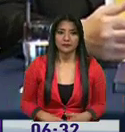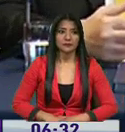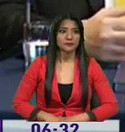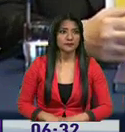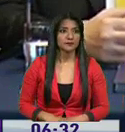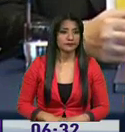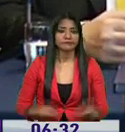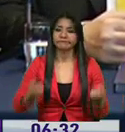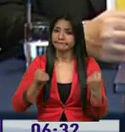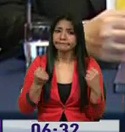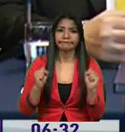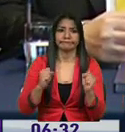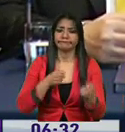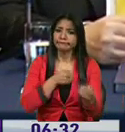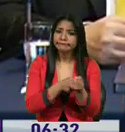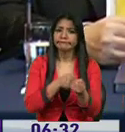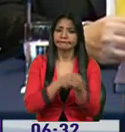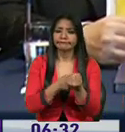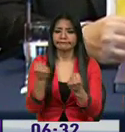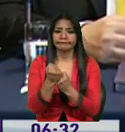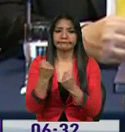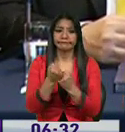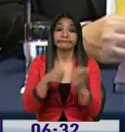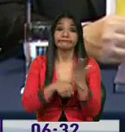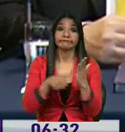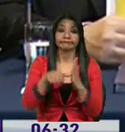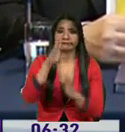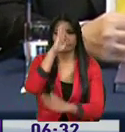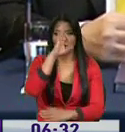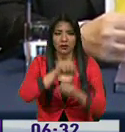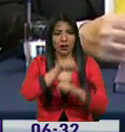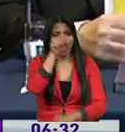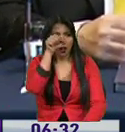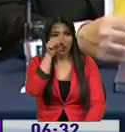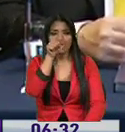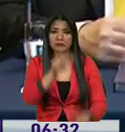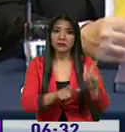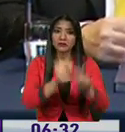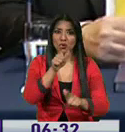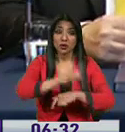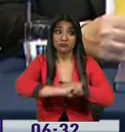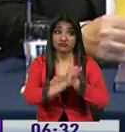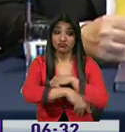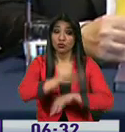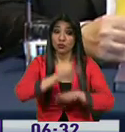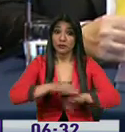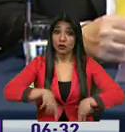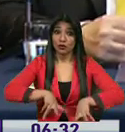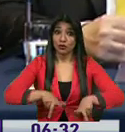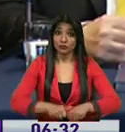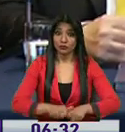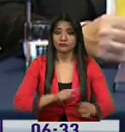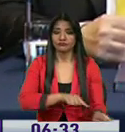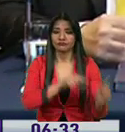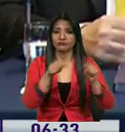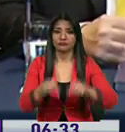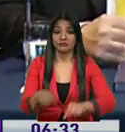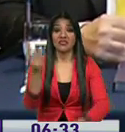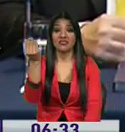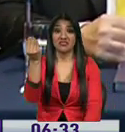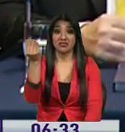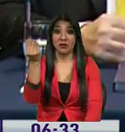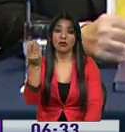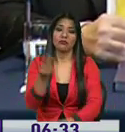Daremos lo mejor. Trabajaremos con el Ministerio del Interior para identificar y extraditar a sentenciados en casos de corrupción y retornar el dinero a los